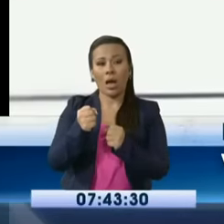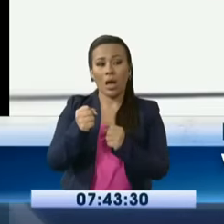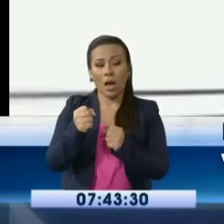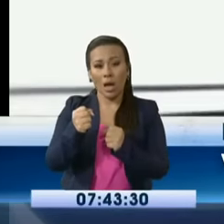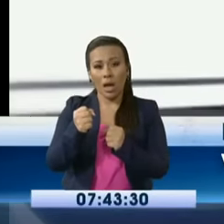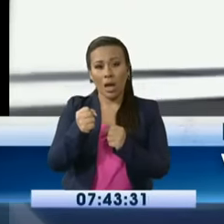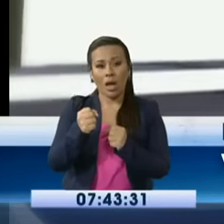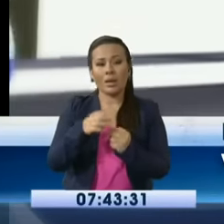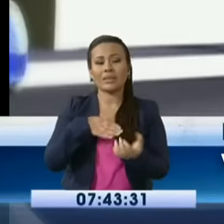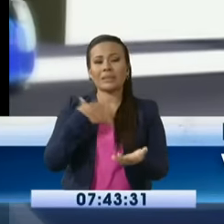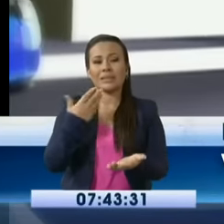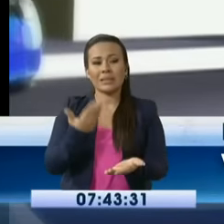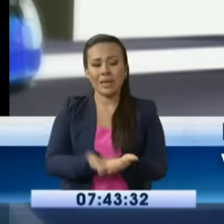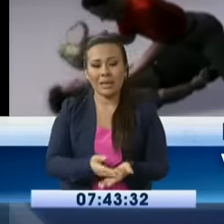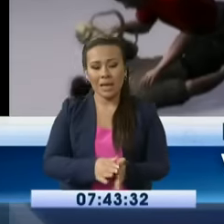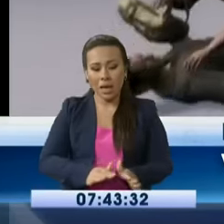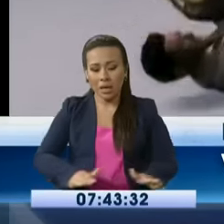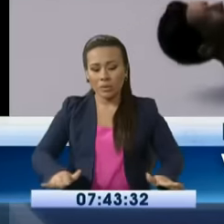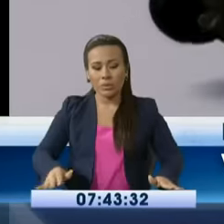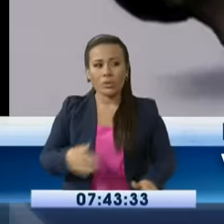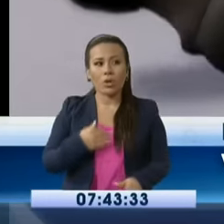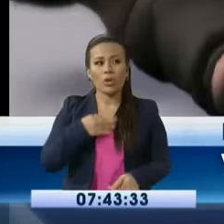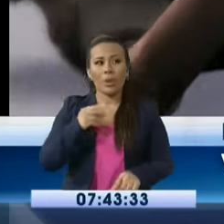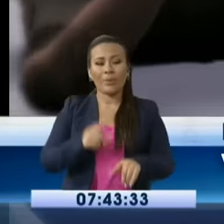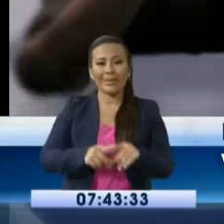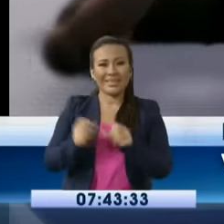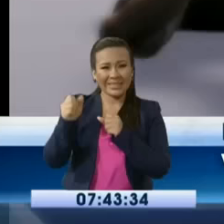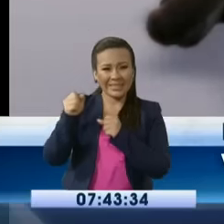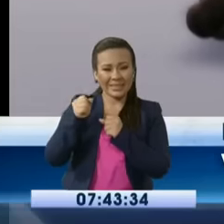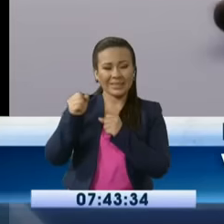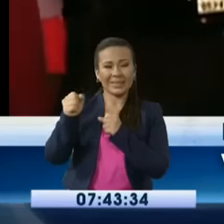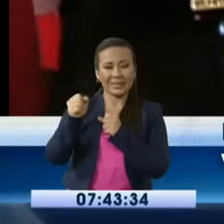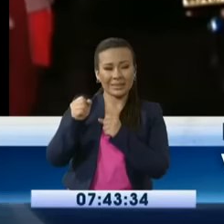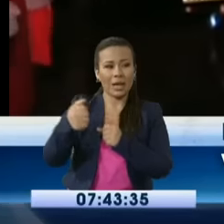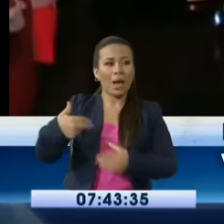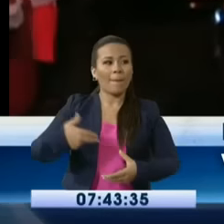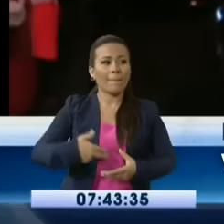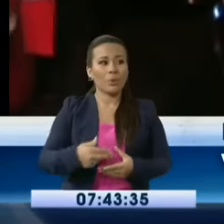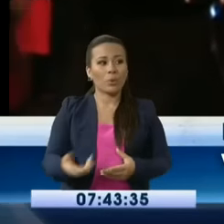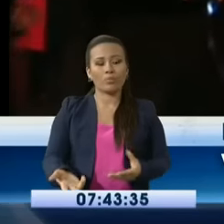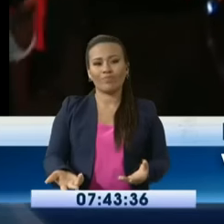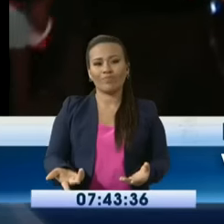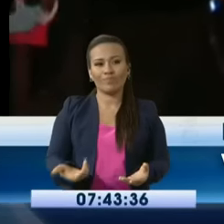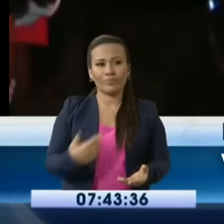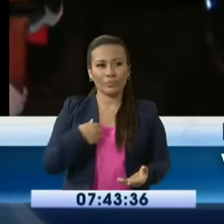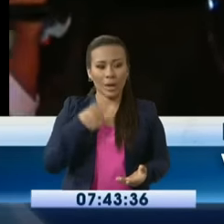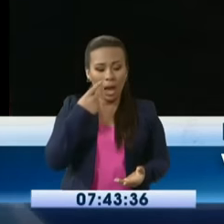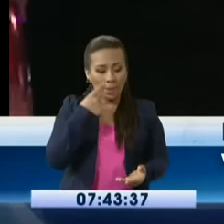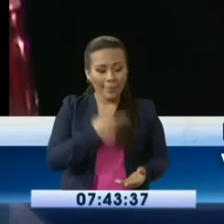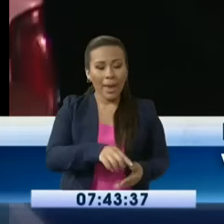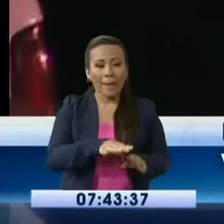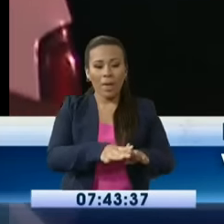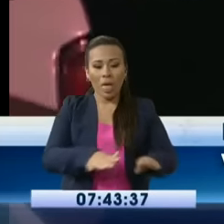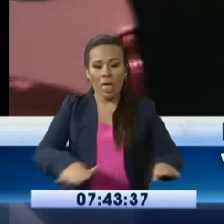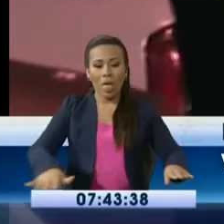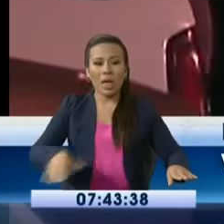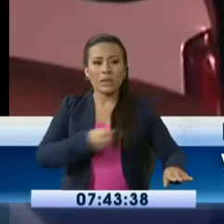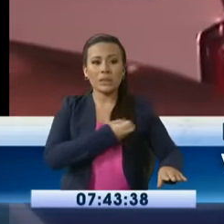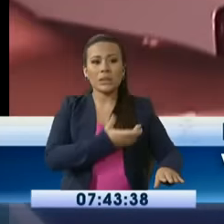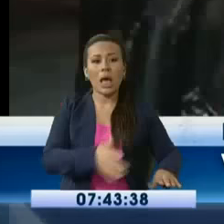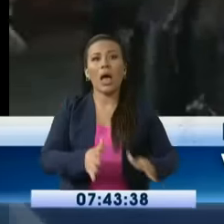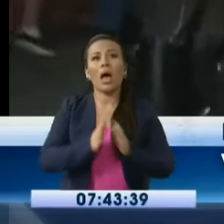al suelo allí. De ver que no le podían quitar, ahí lo disparan. No les importó ver a su víctima tendida sobre la acera clamando